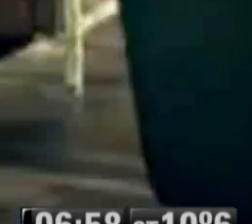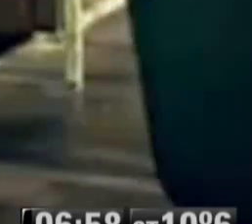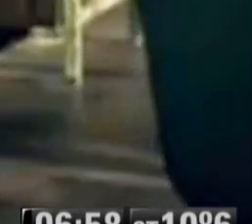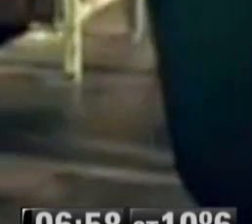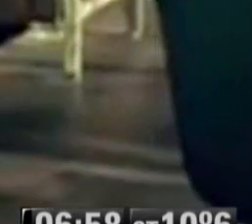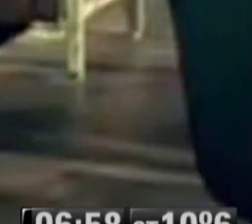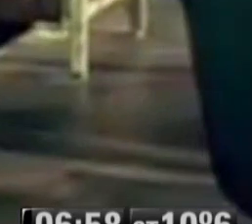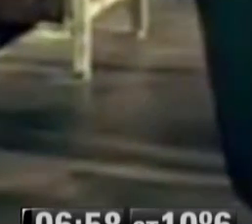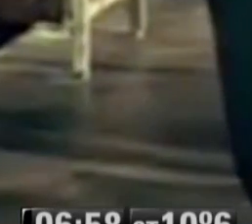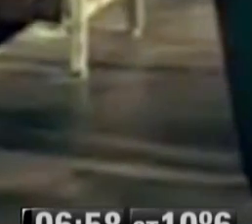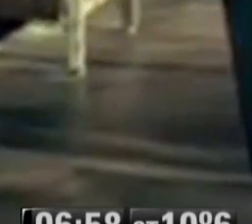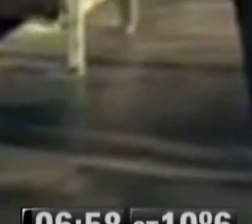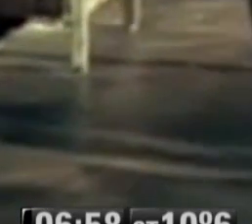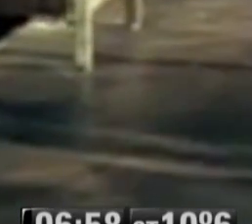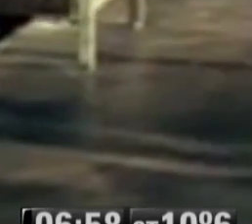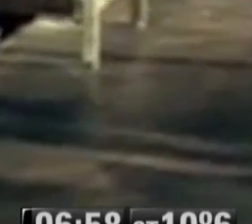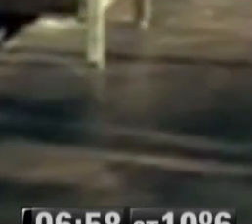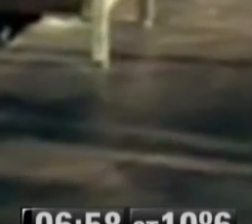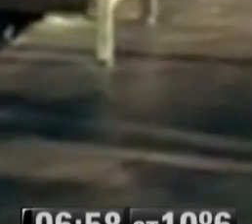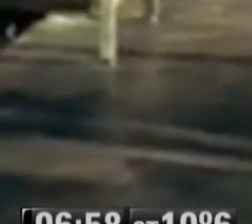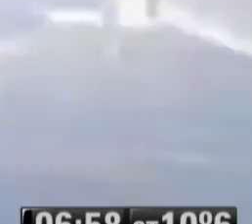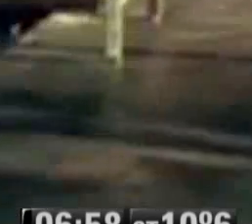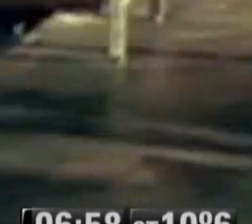respirar nada